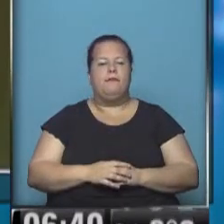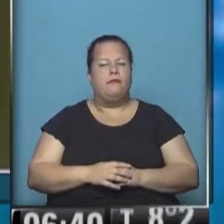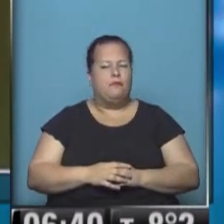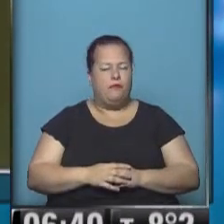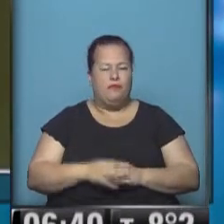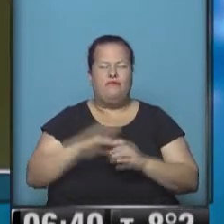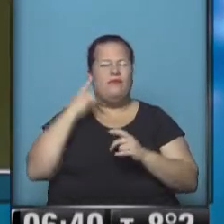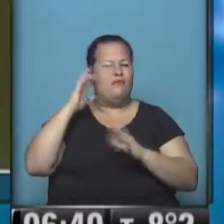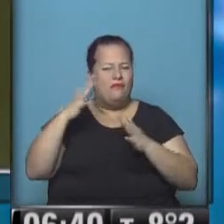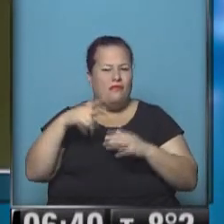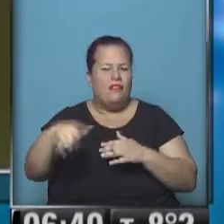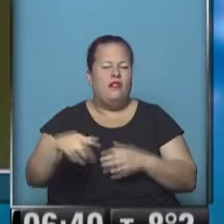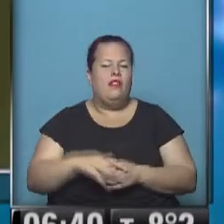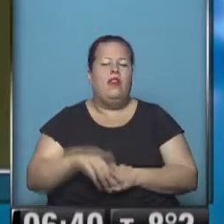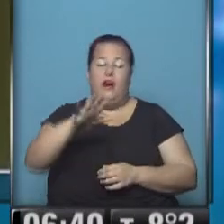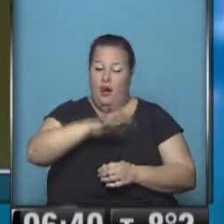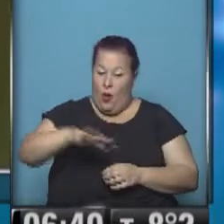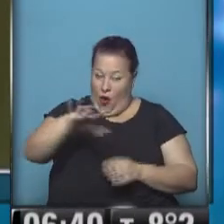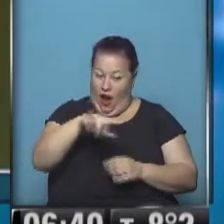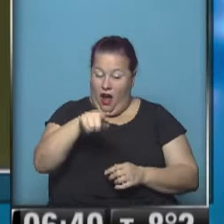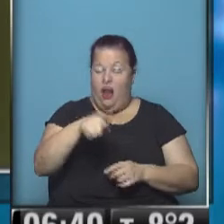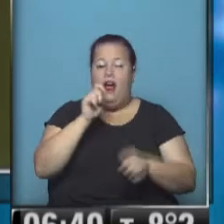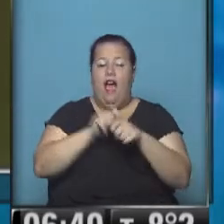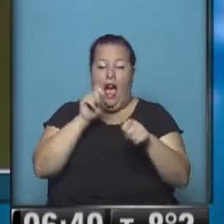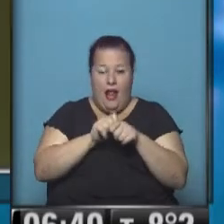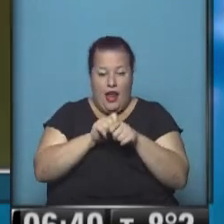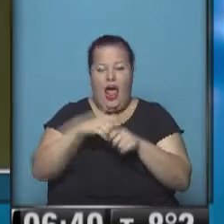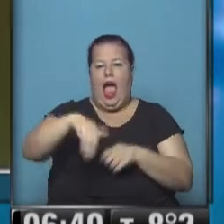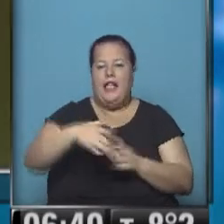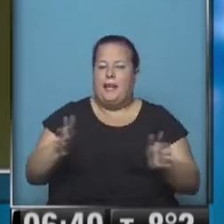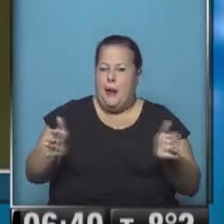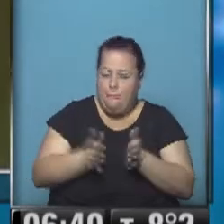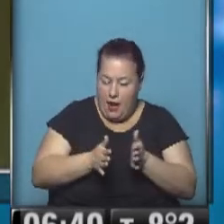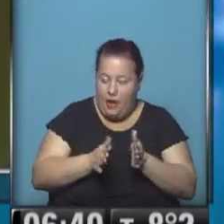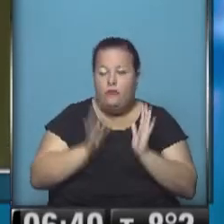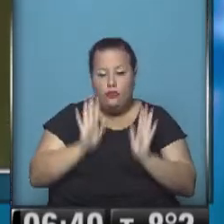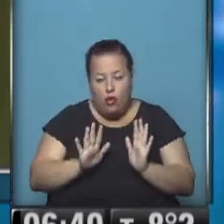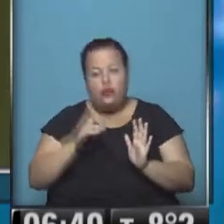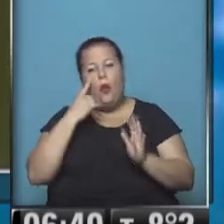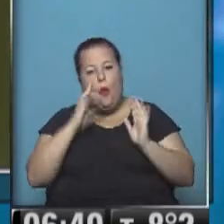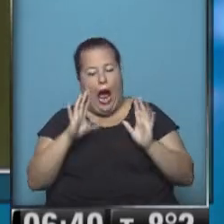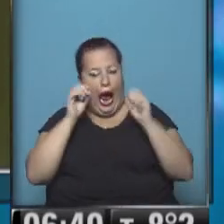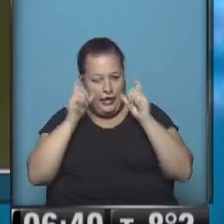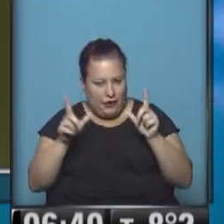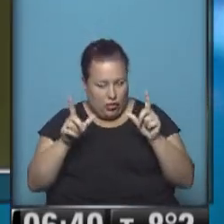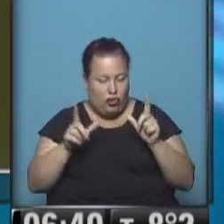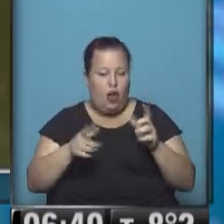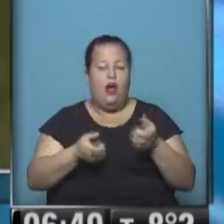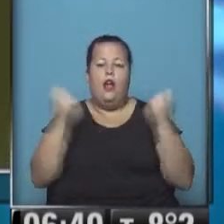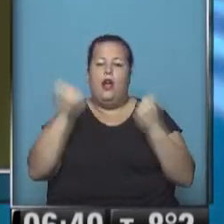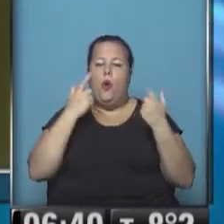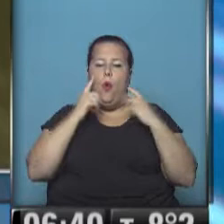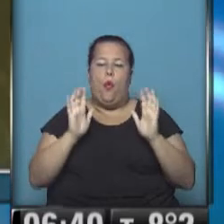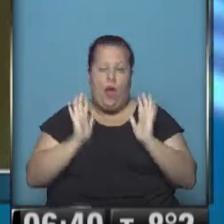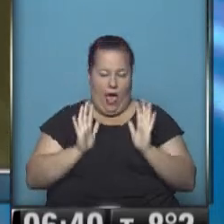165 en ese lugar se están realizando obras que reduce una calzada así que por supuesto estar atento transita el conducto